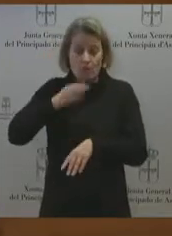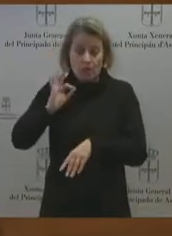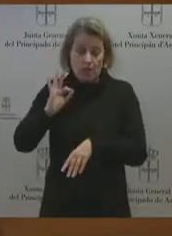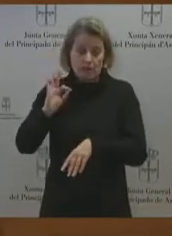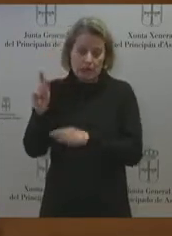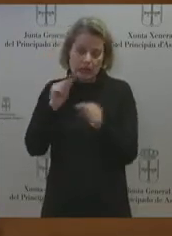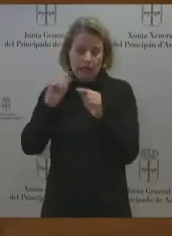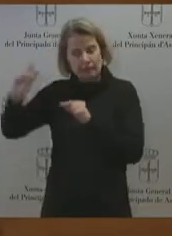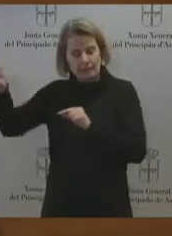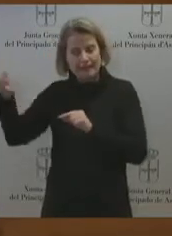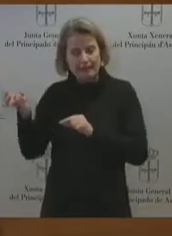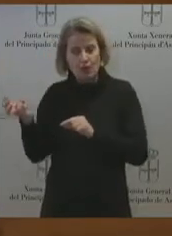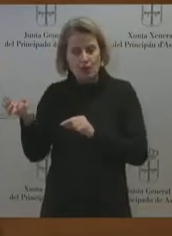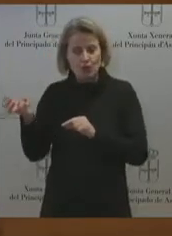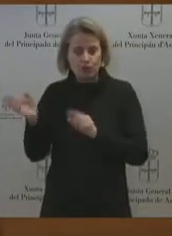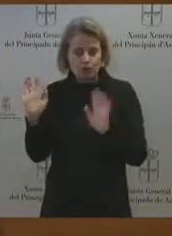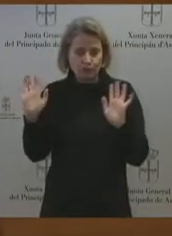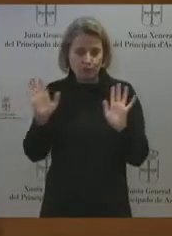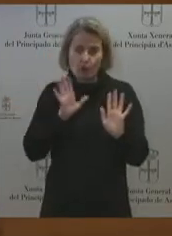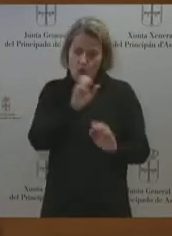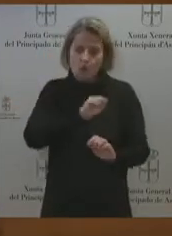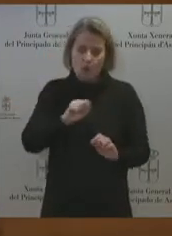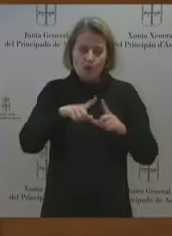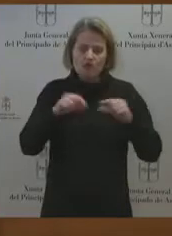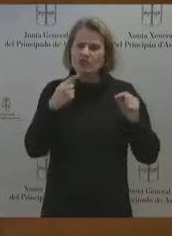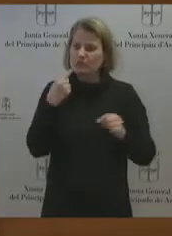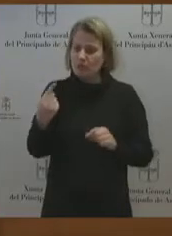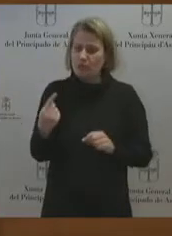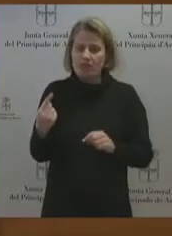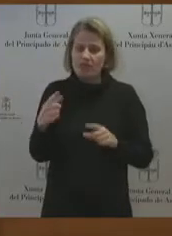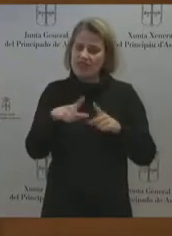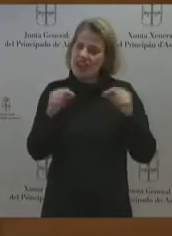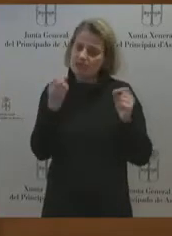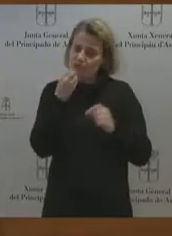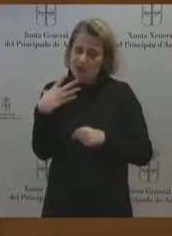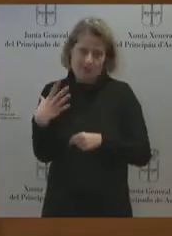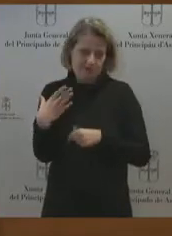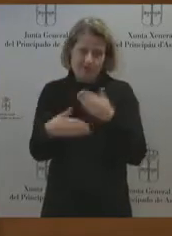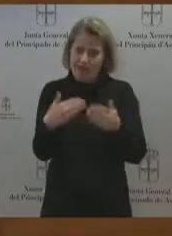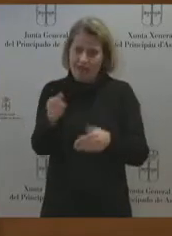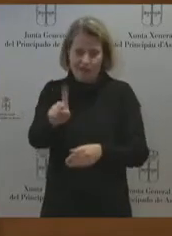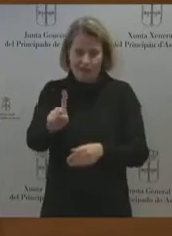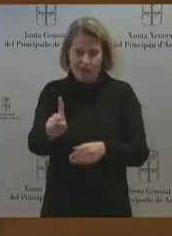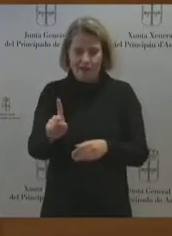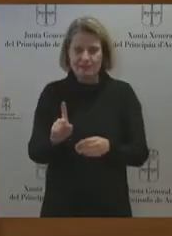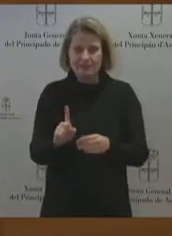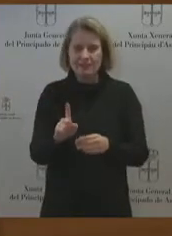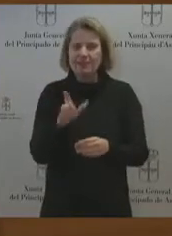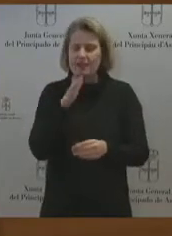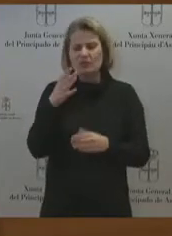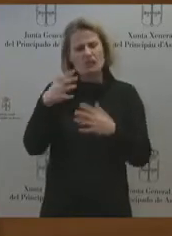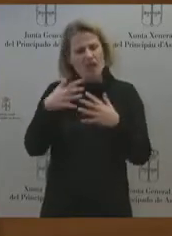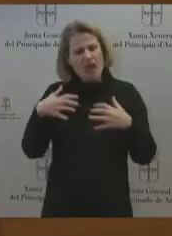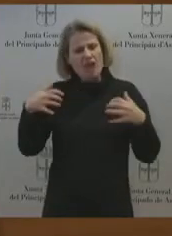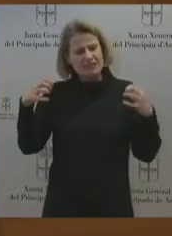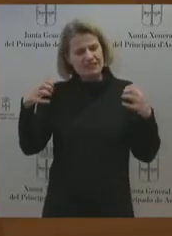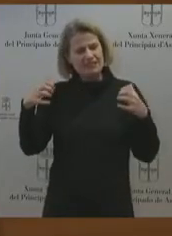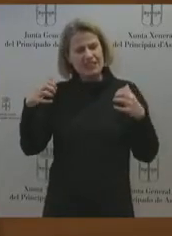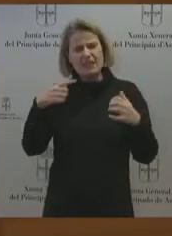Asturias, porque es muy fácil de desmontar. Ya le expliqué en sede parlamentaria, señor consejero, que usted apela constantemente a la